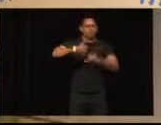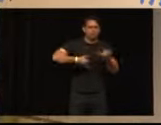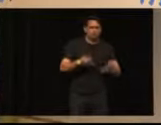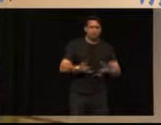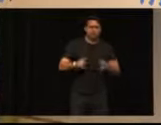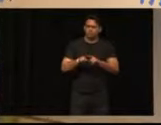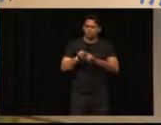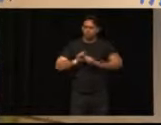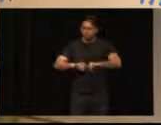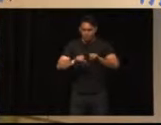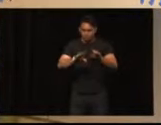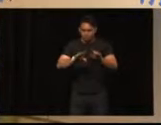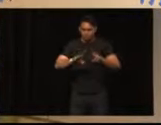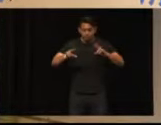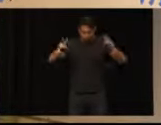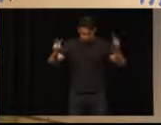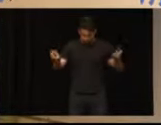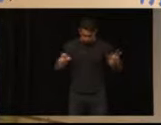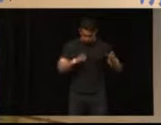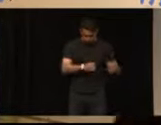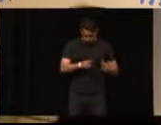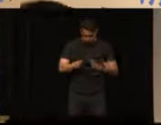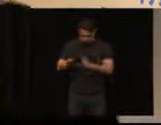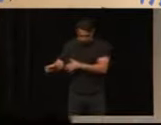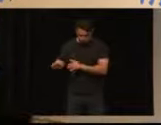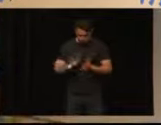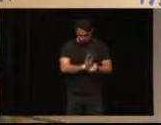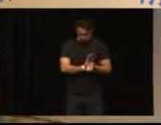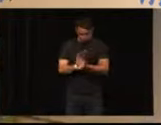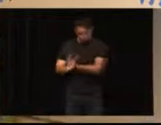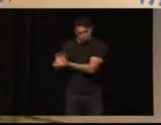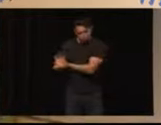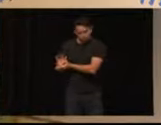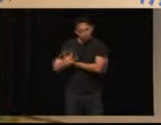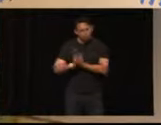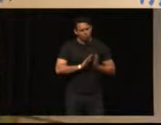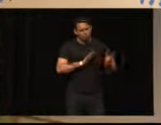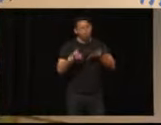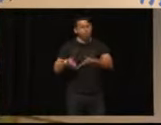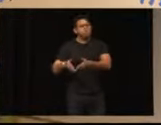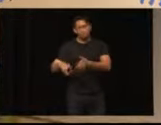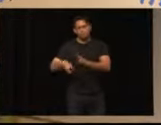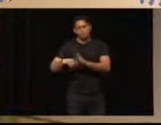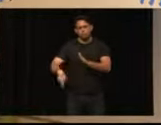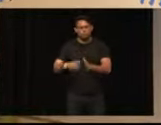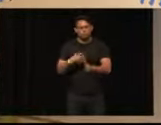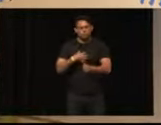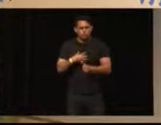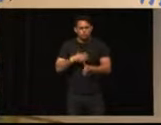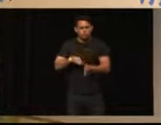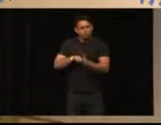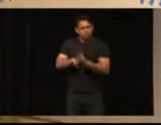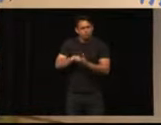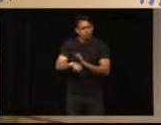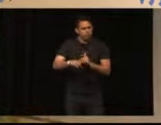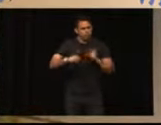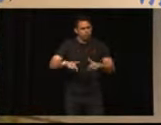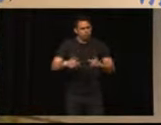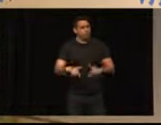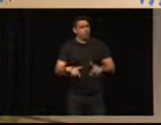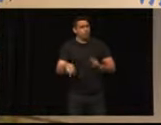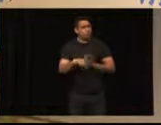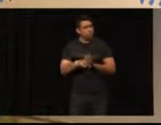del performance, el placer, lo educacional. Nuestro enfoque en esta idea o metodología de